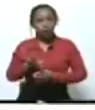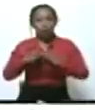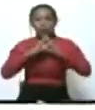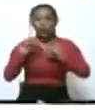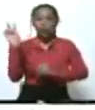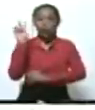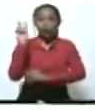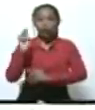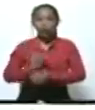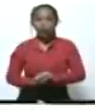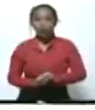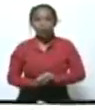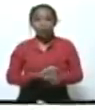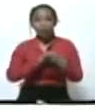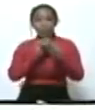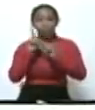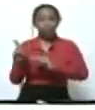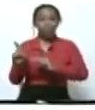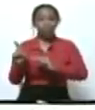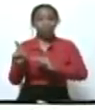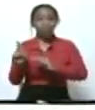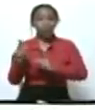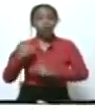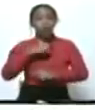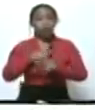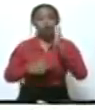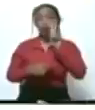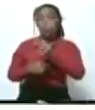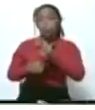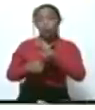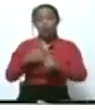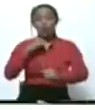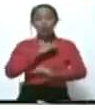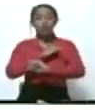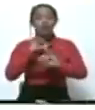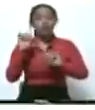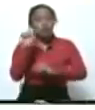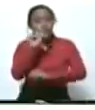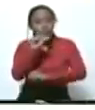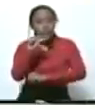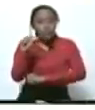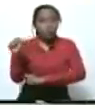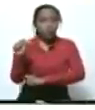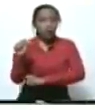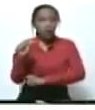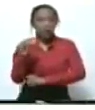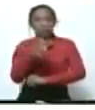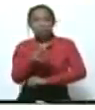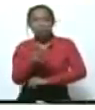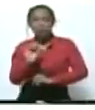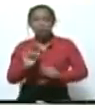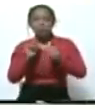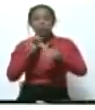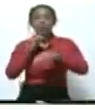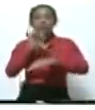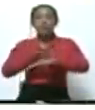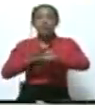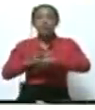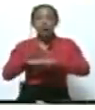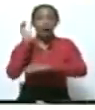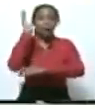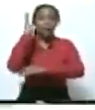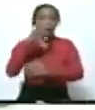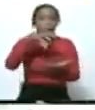Venezuela. Así hemos visto durante el fin de semana, apenas desde el anuncio, comenzaron asambleas en